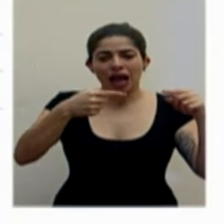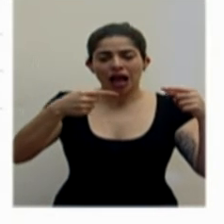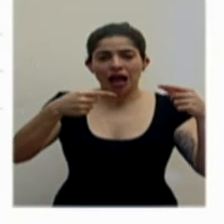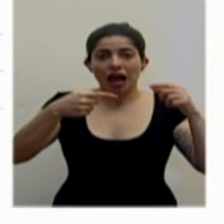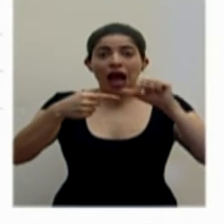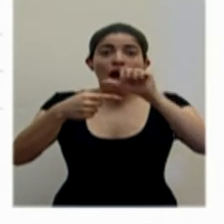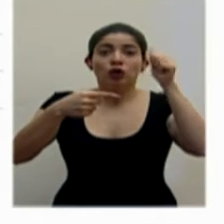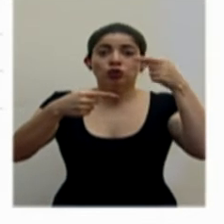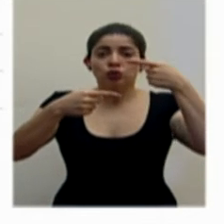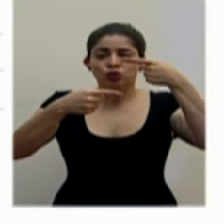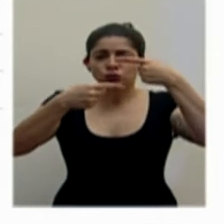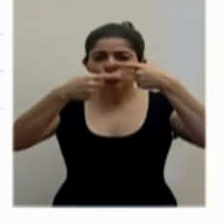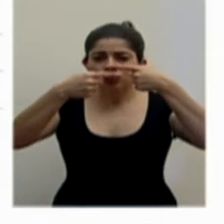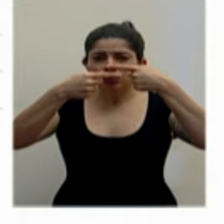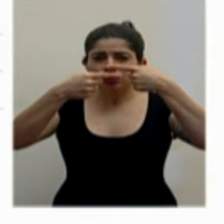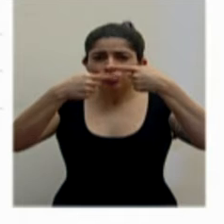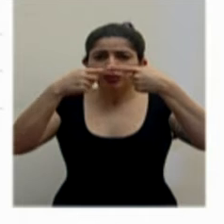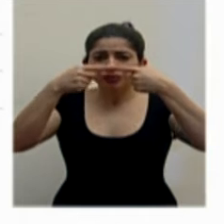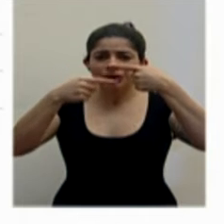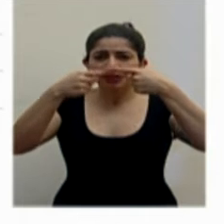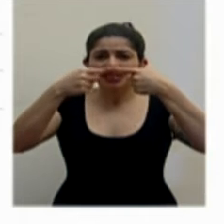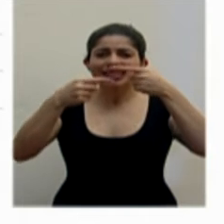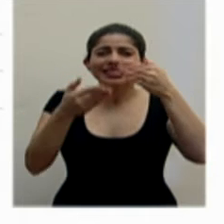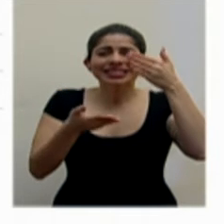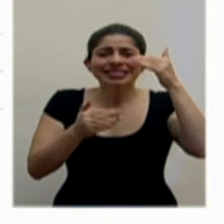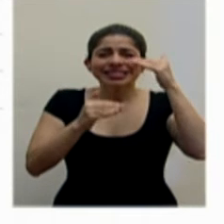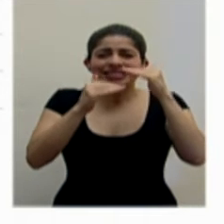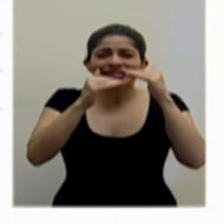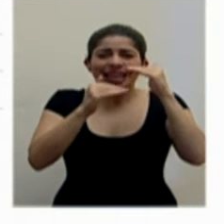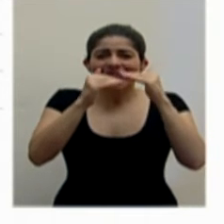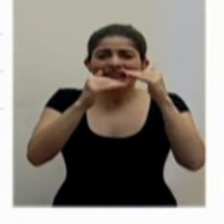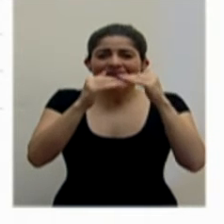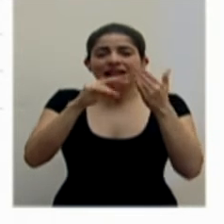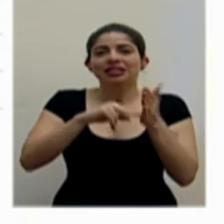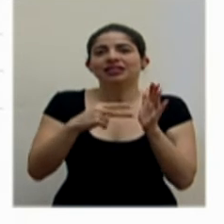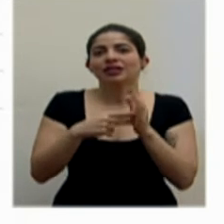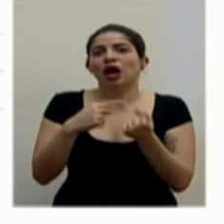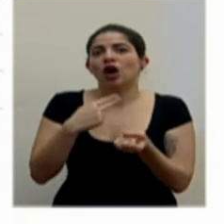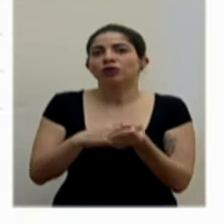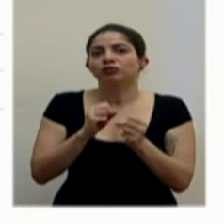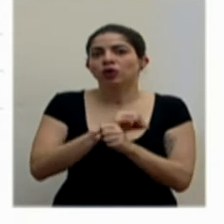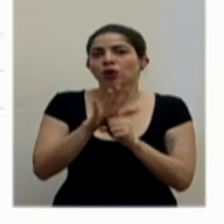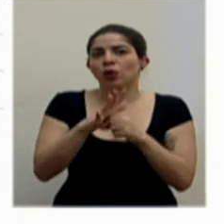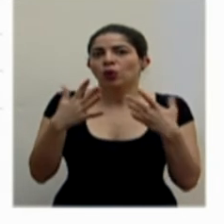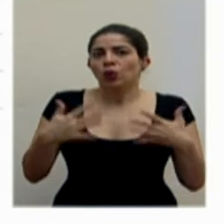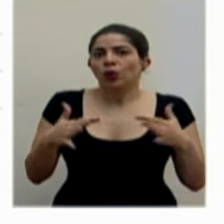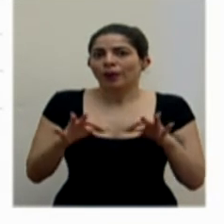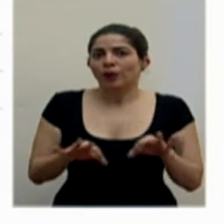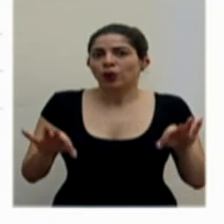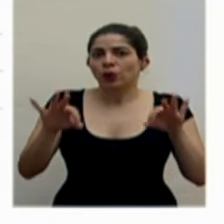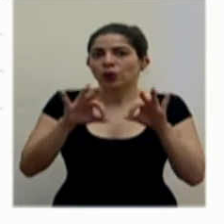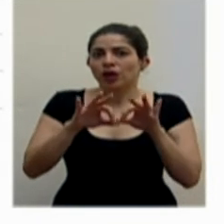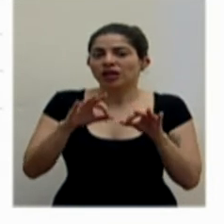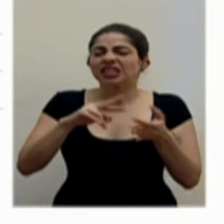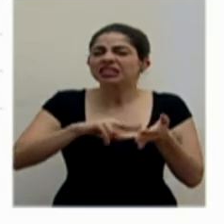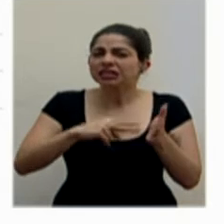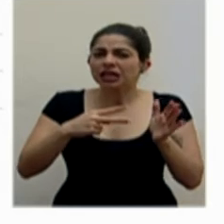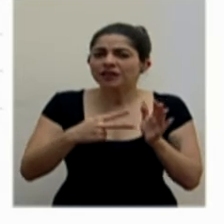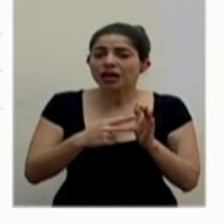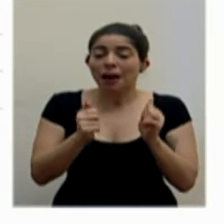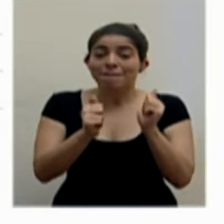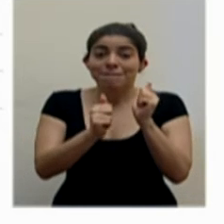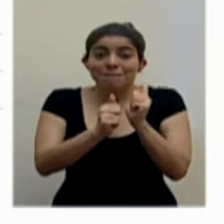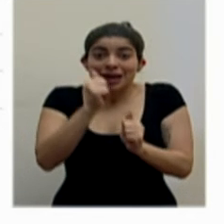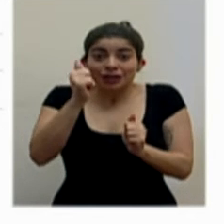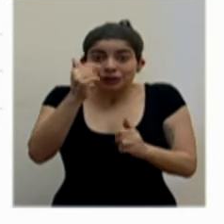de la azul demuestra la importancia que tiene SEACO. O sea, la gran mayoría de los pacientes que